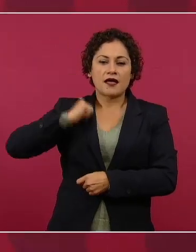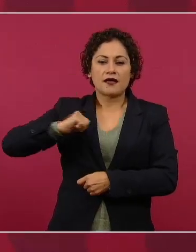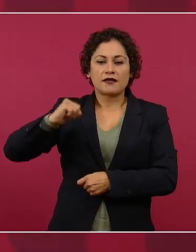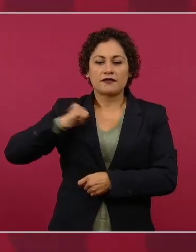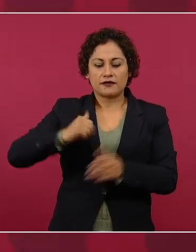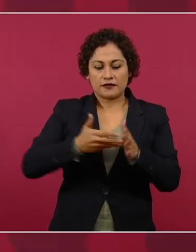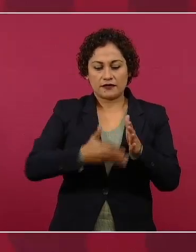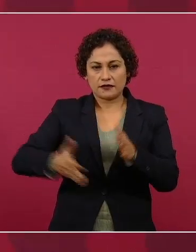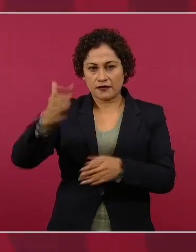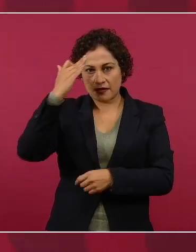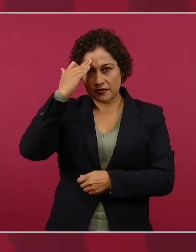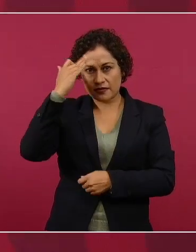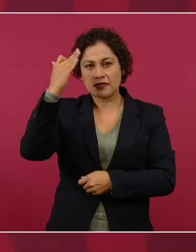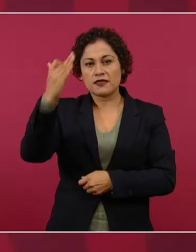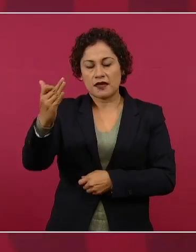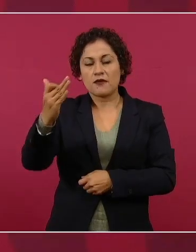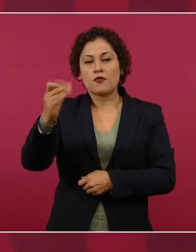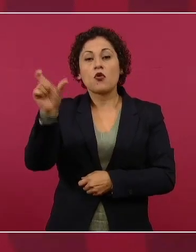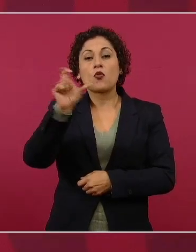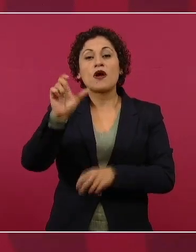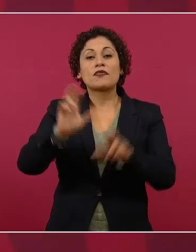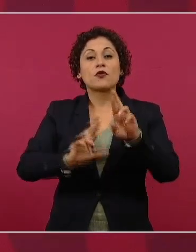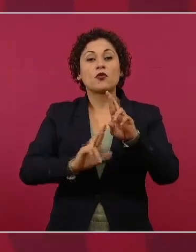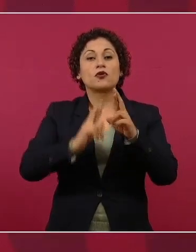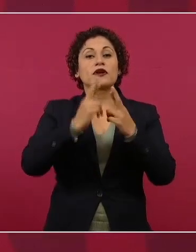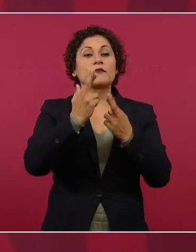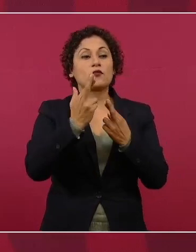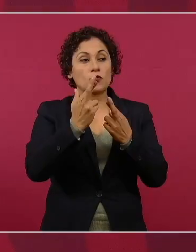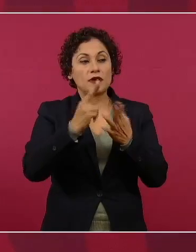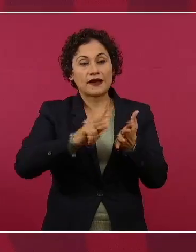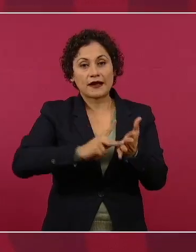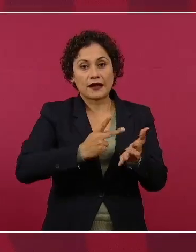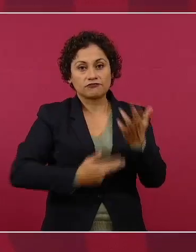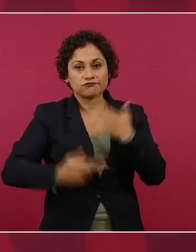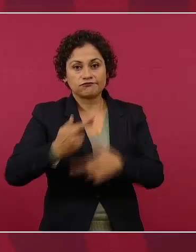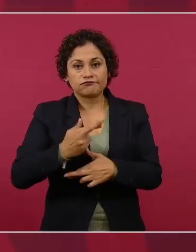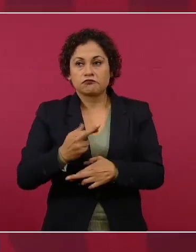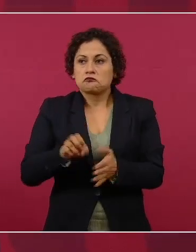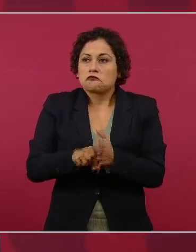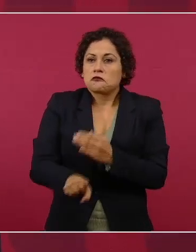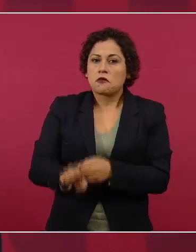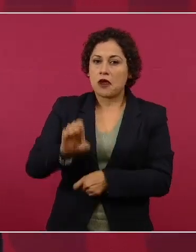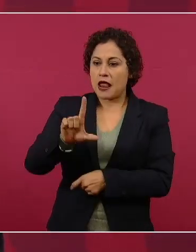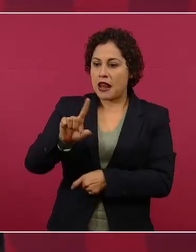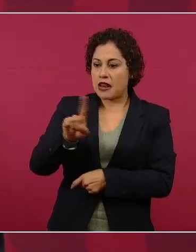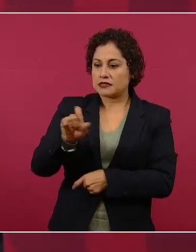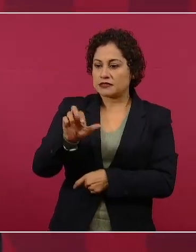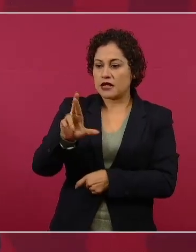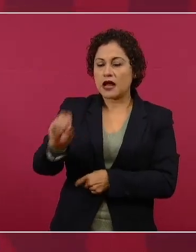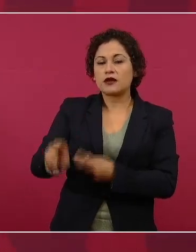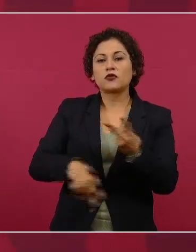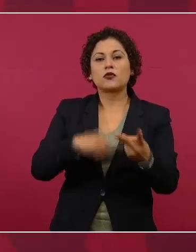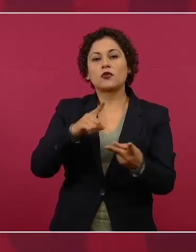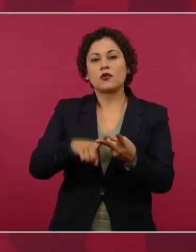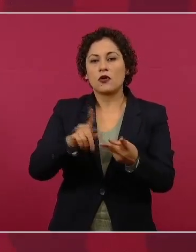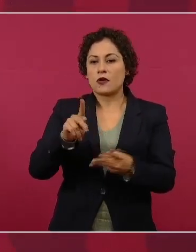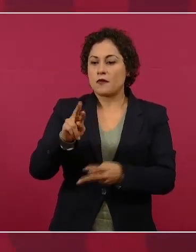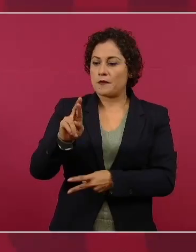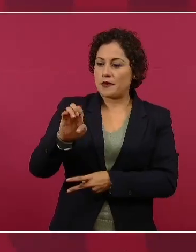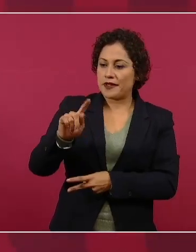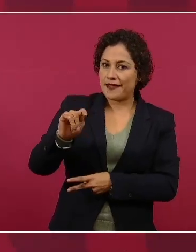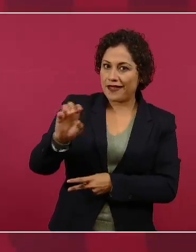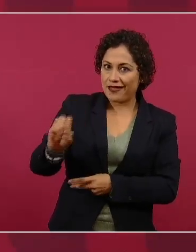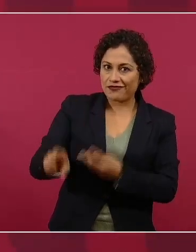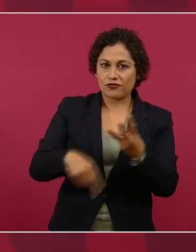la República restaurada, la época de Zarco, de Guillermo Prieto,